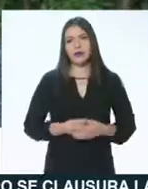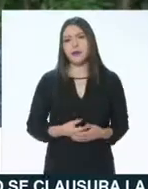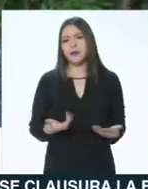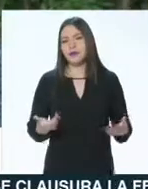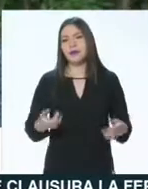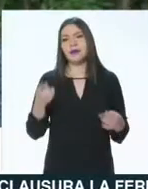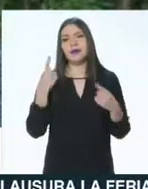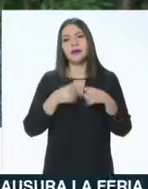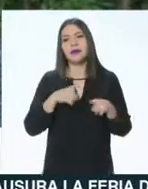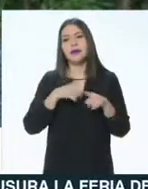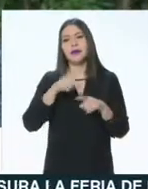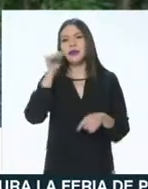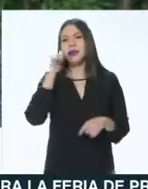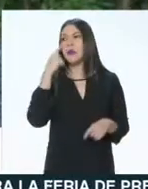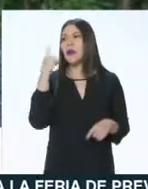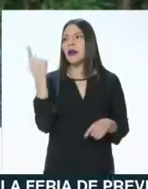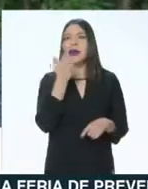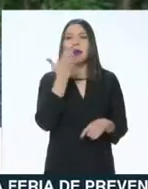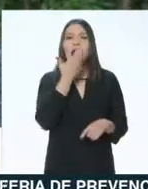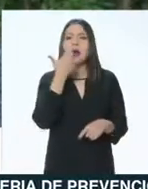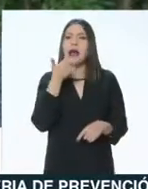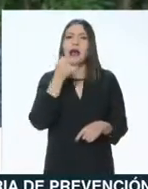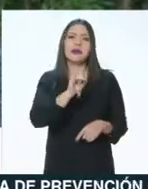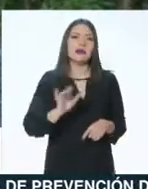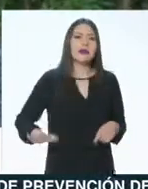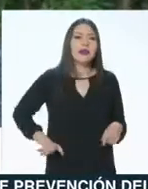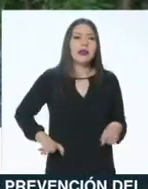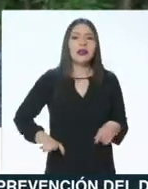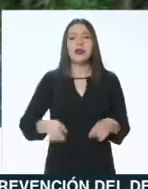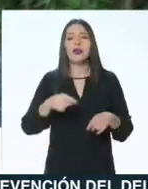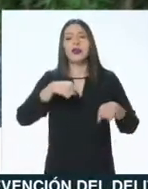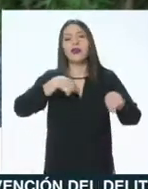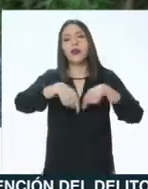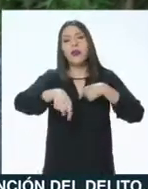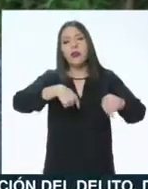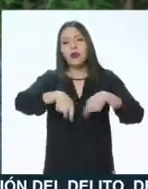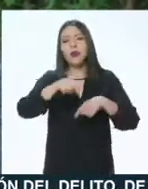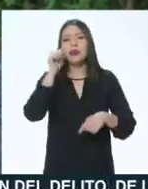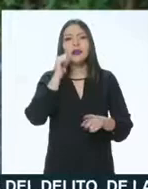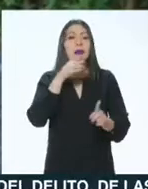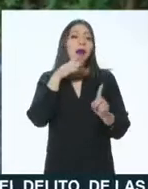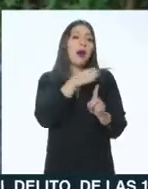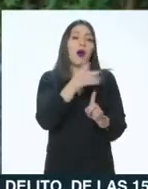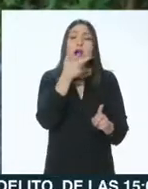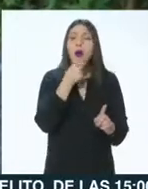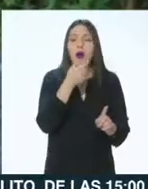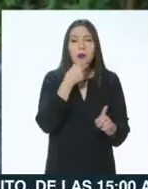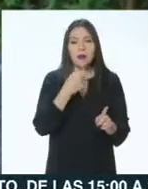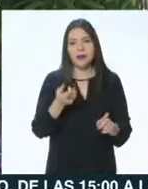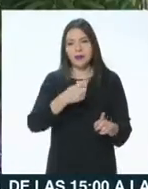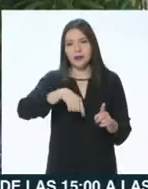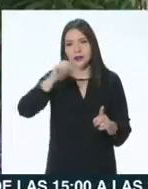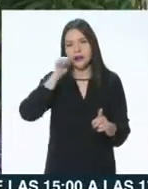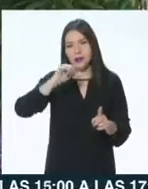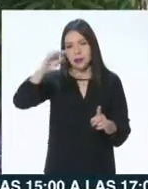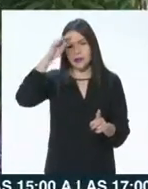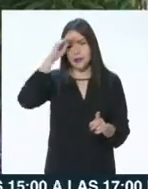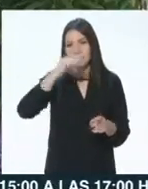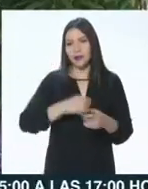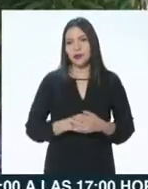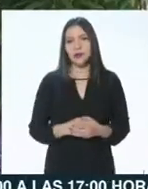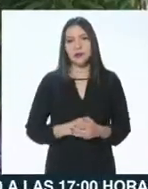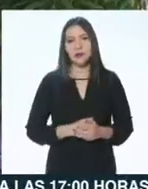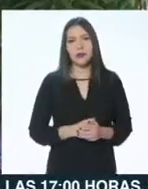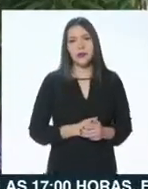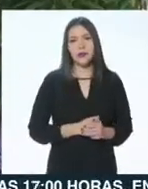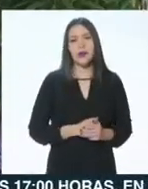todos los estigmas sociales que existen, ¿no? El fútbol se hizo para hombres cisgénero, ¿no? Hombres heterosexuales, como los conocemos. Y dentro de todos